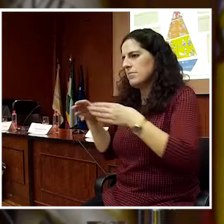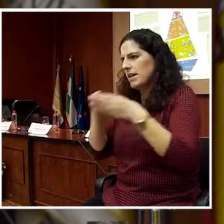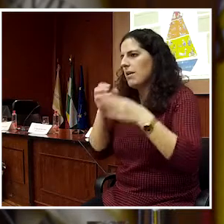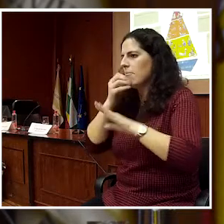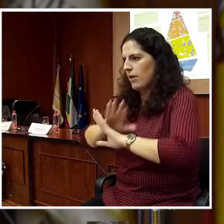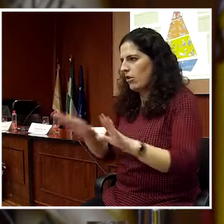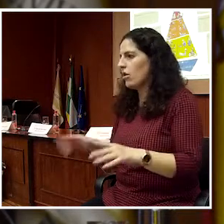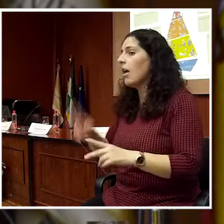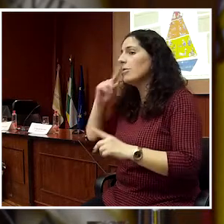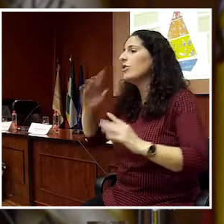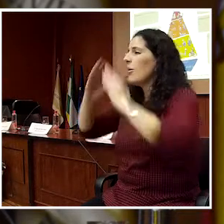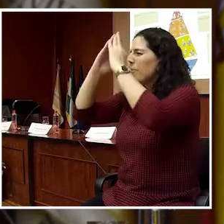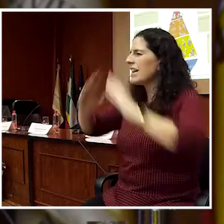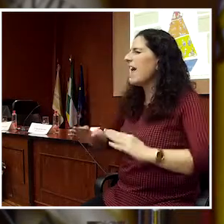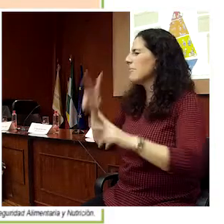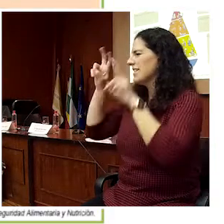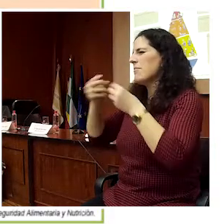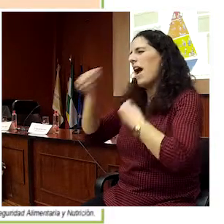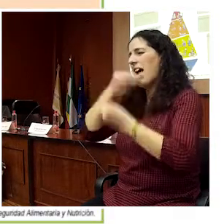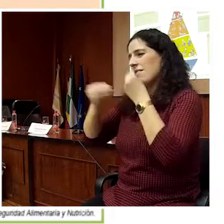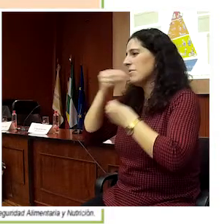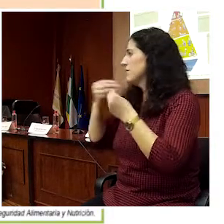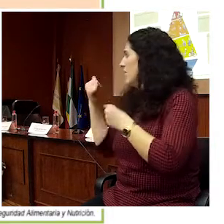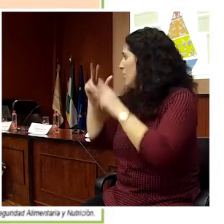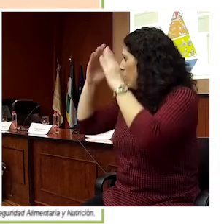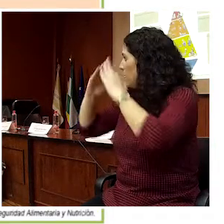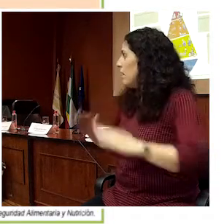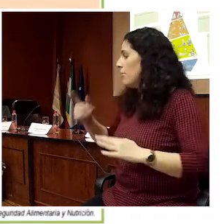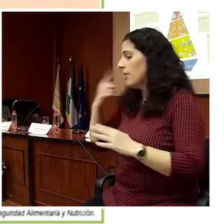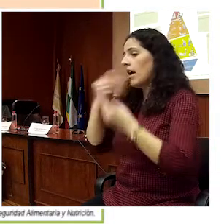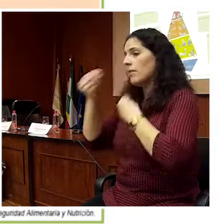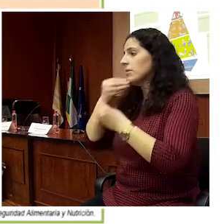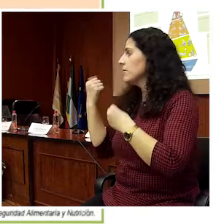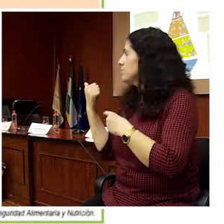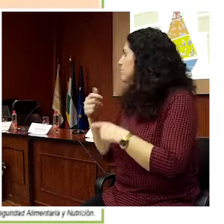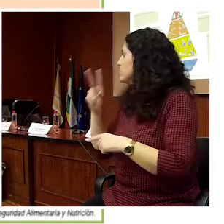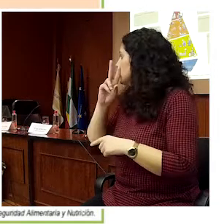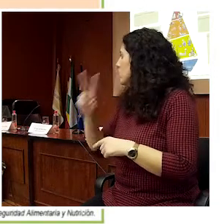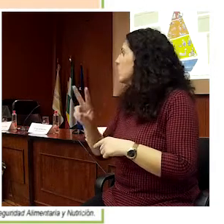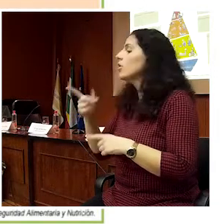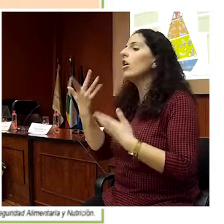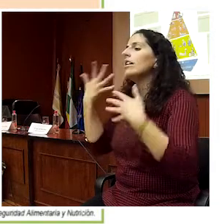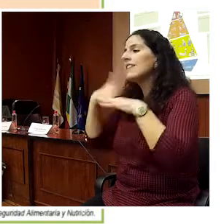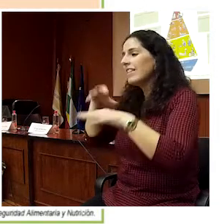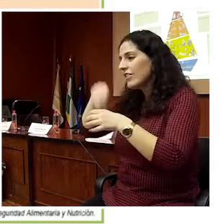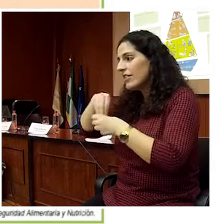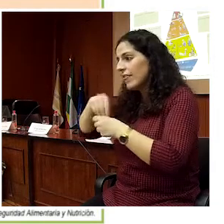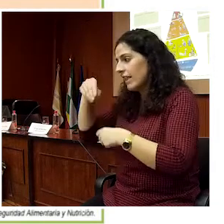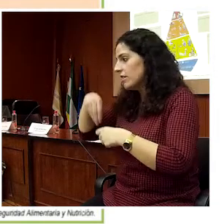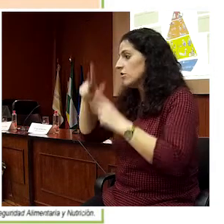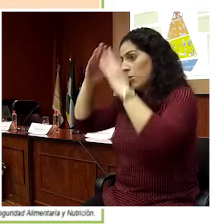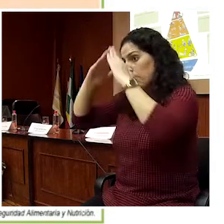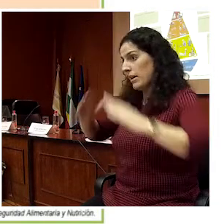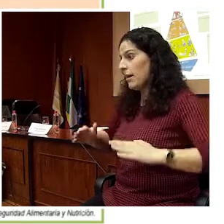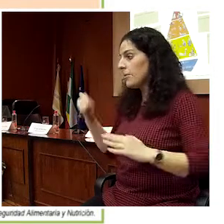muchísimas pirámides de alimentación, sobre todo de alimentación, pero que en los últimos años tienen que haber una integración, como ocurre en esta